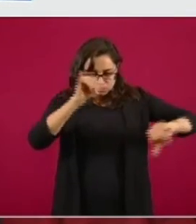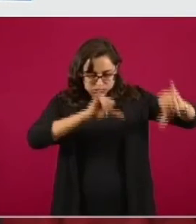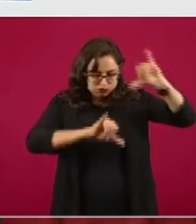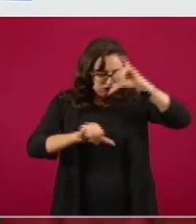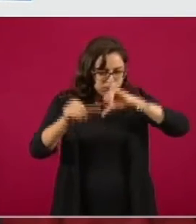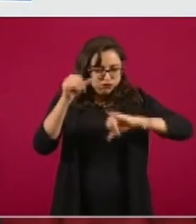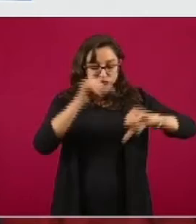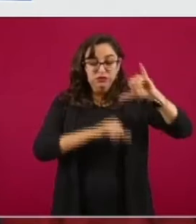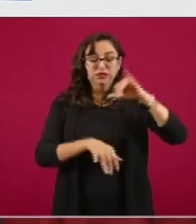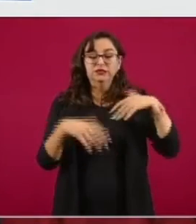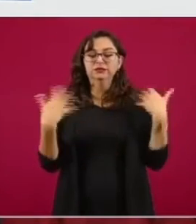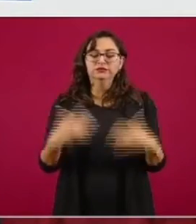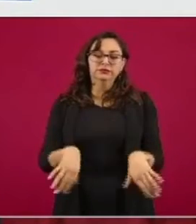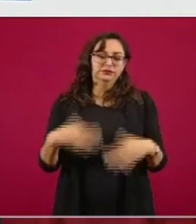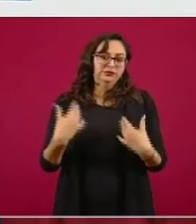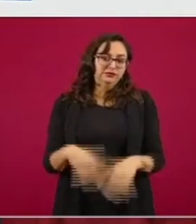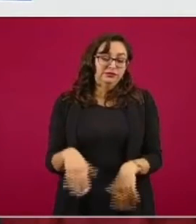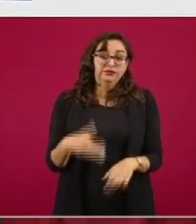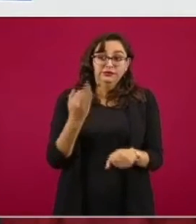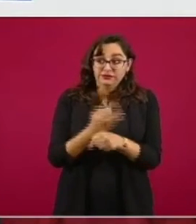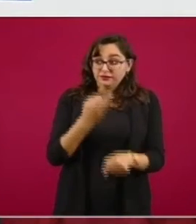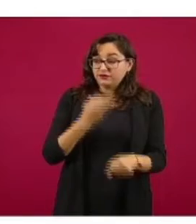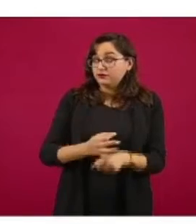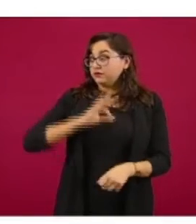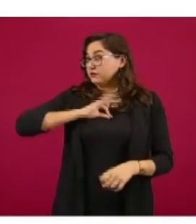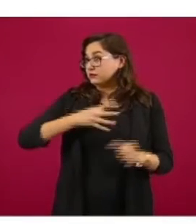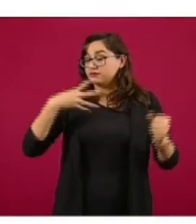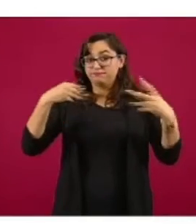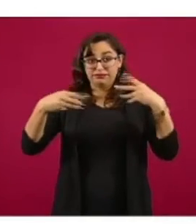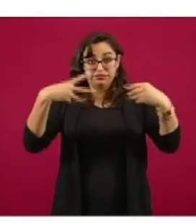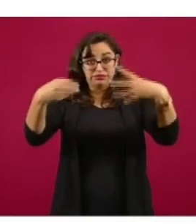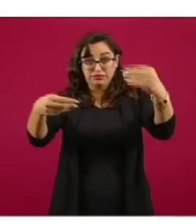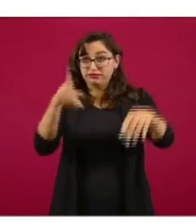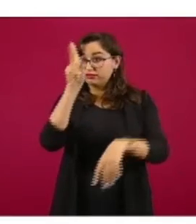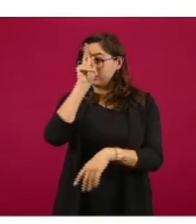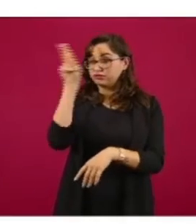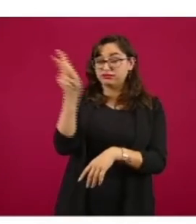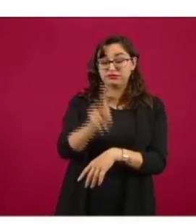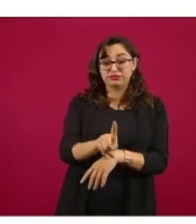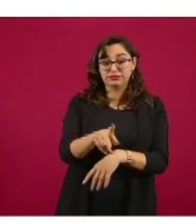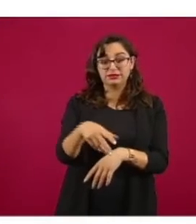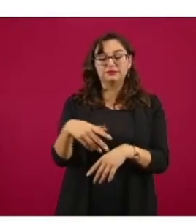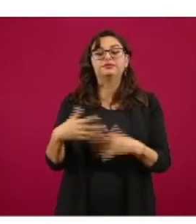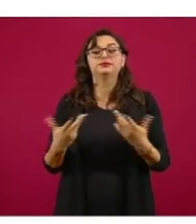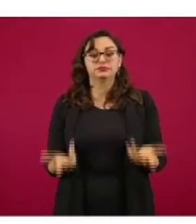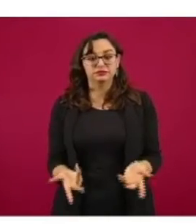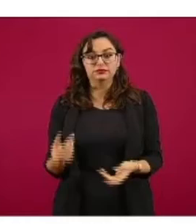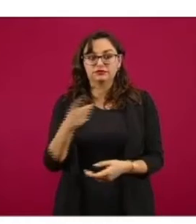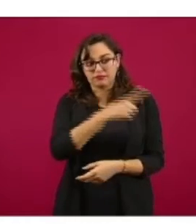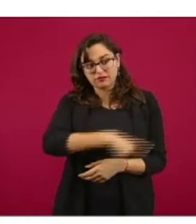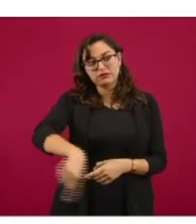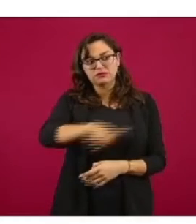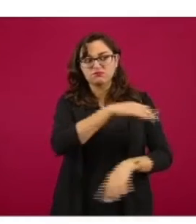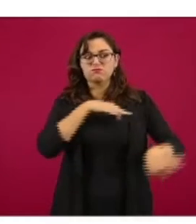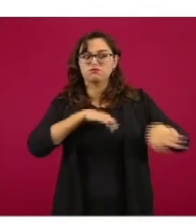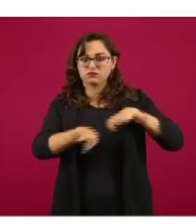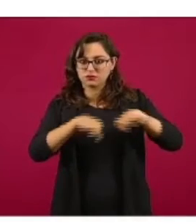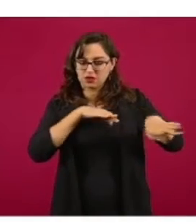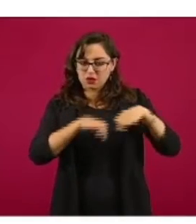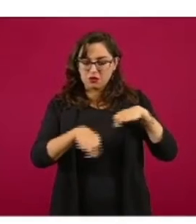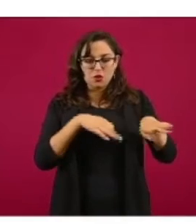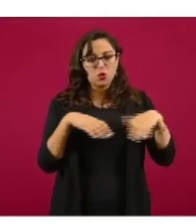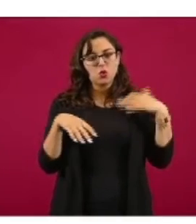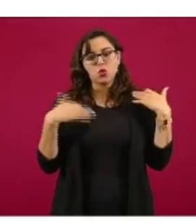y que particularmente en este problema de salud pública, en esta pandemia, están siendo